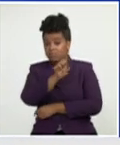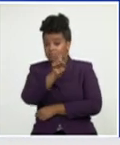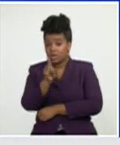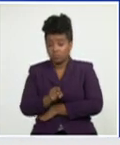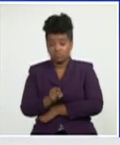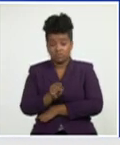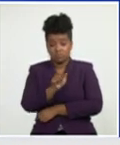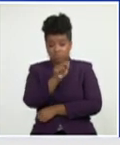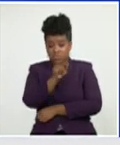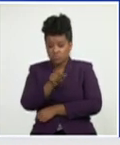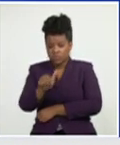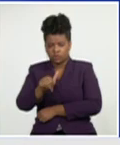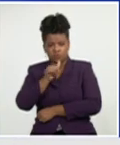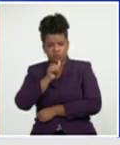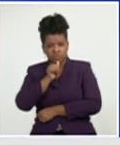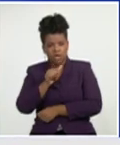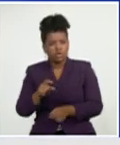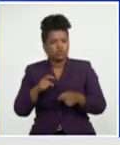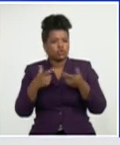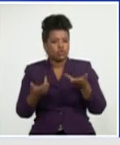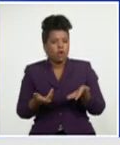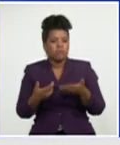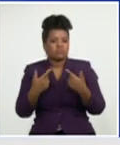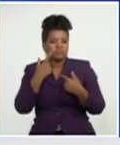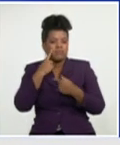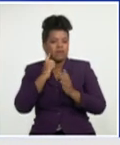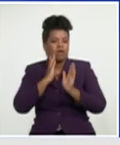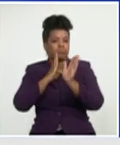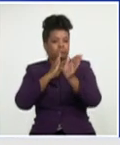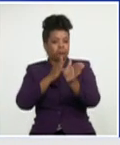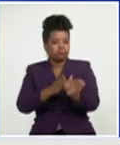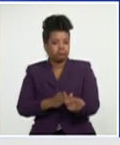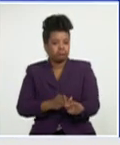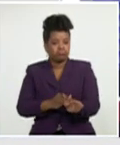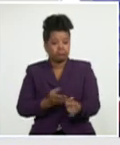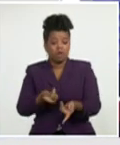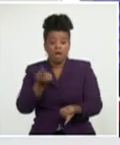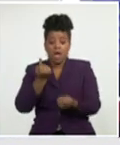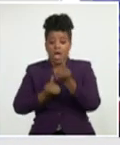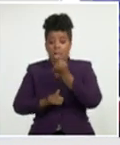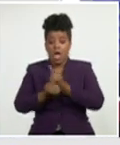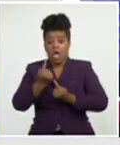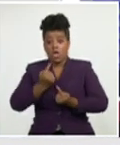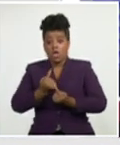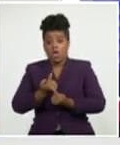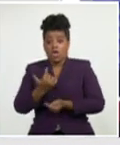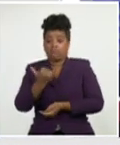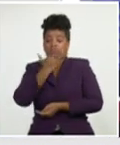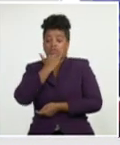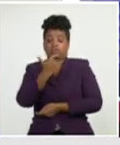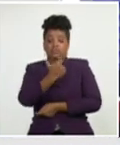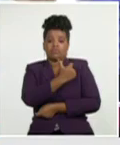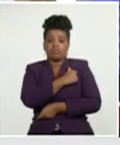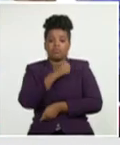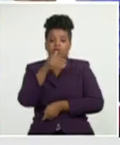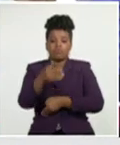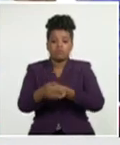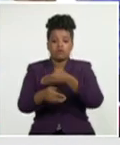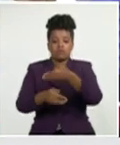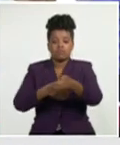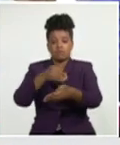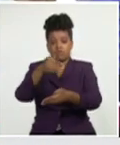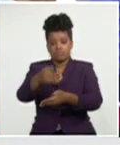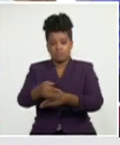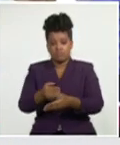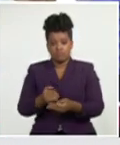televidentes, ¿cómo se están comportando los efectos adversos en el transcurso de los ensayos clínicos? Sí, los